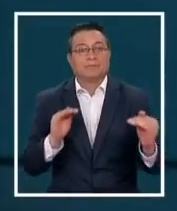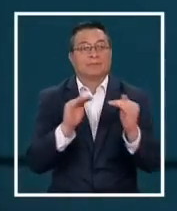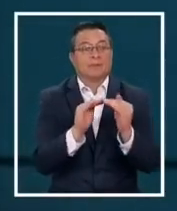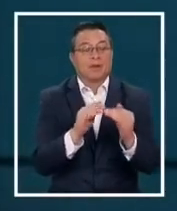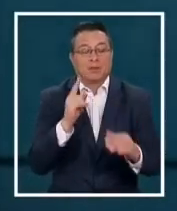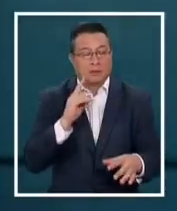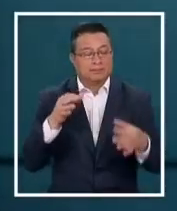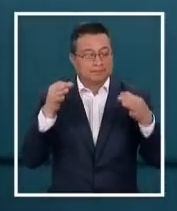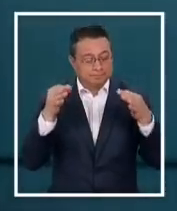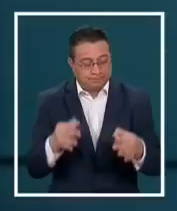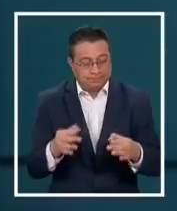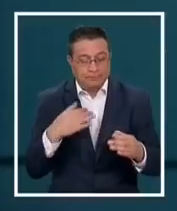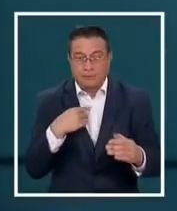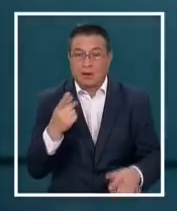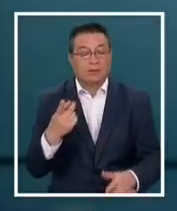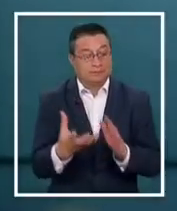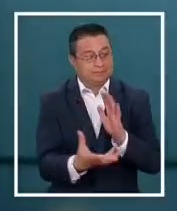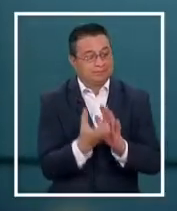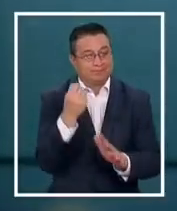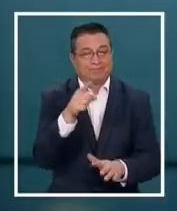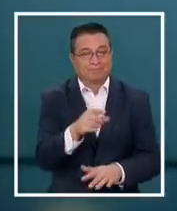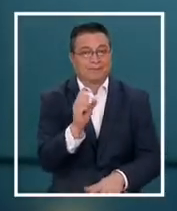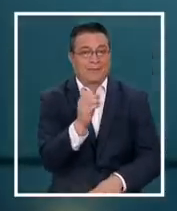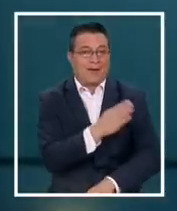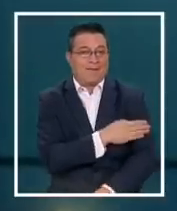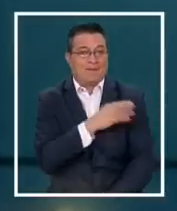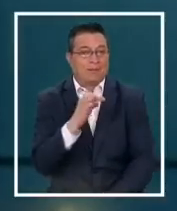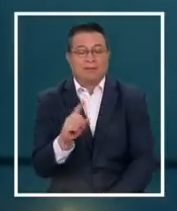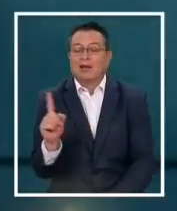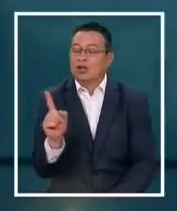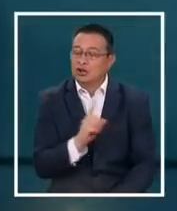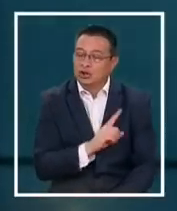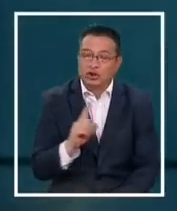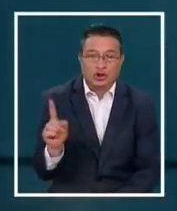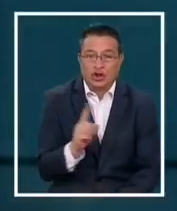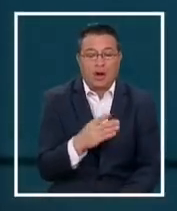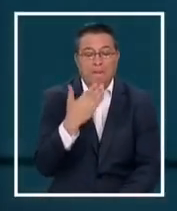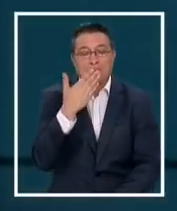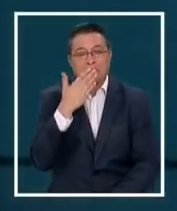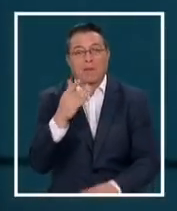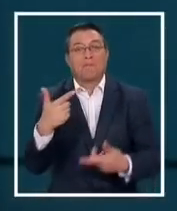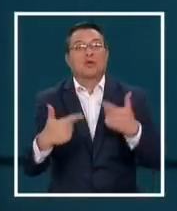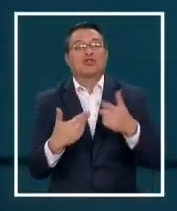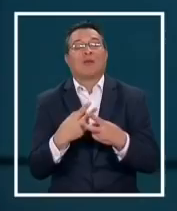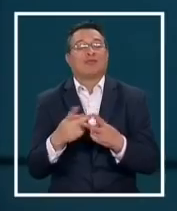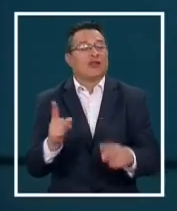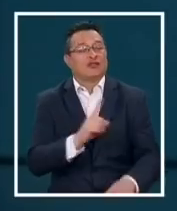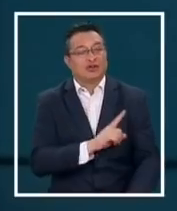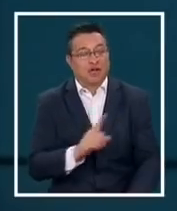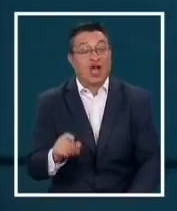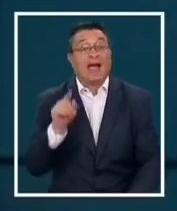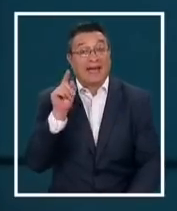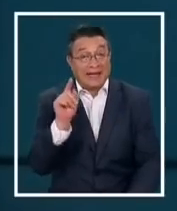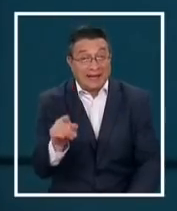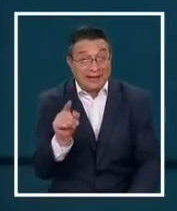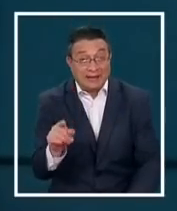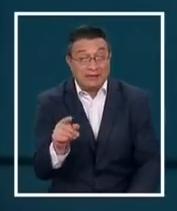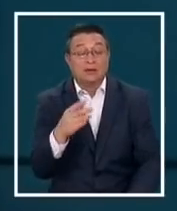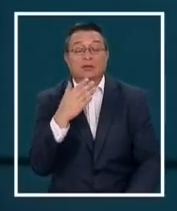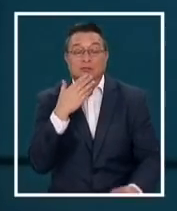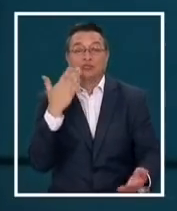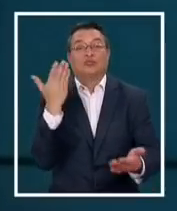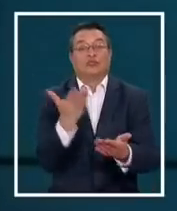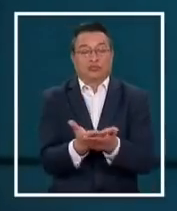estando convencido de que recurrir a los fondos, a las pensiones de los chilenos no es una mejor política pública, y ahí estuvo poniendo